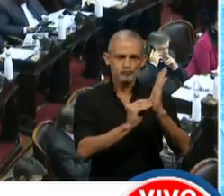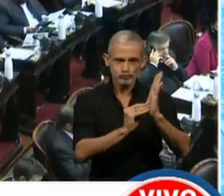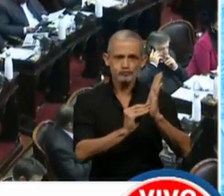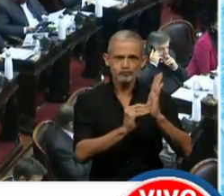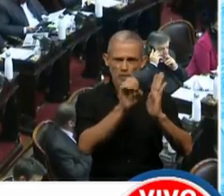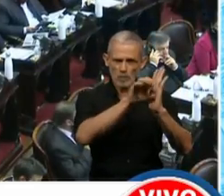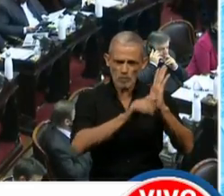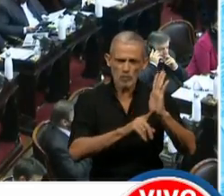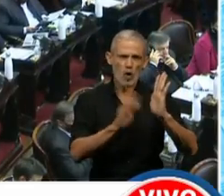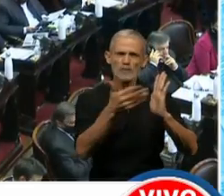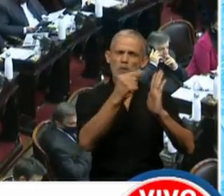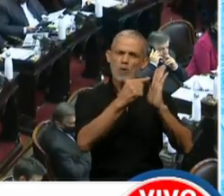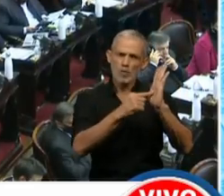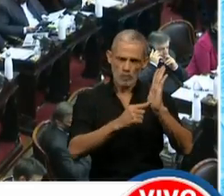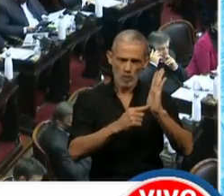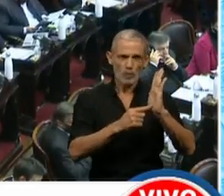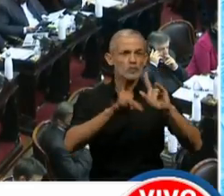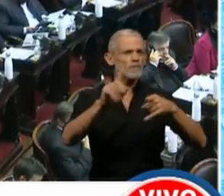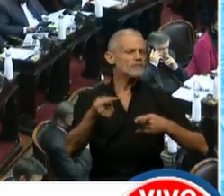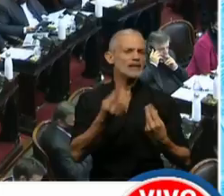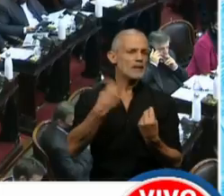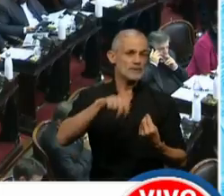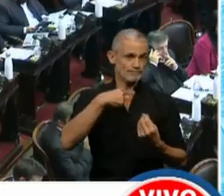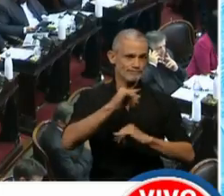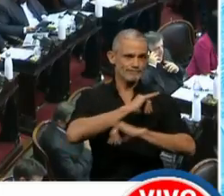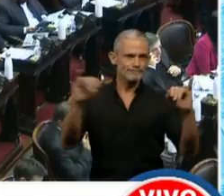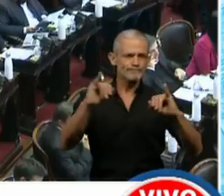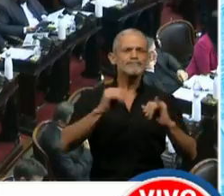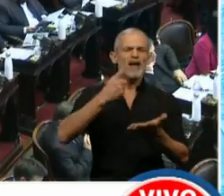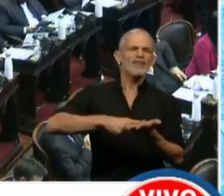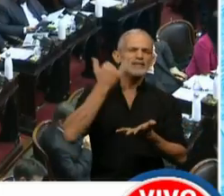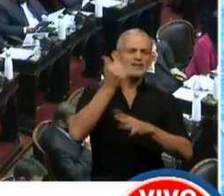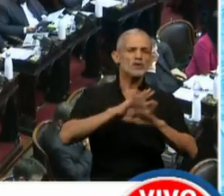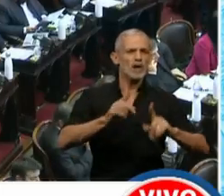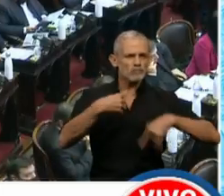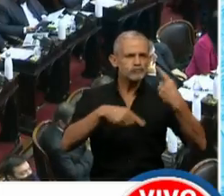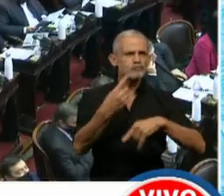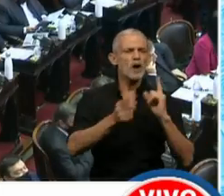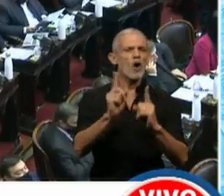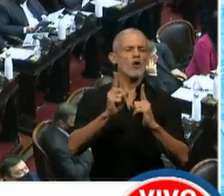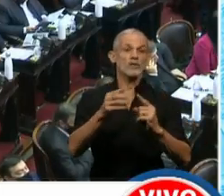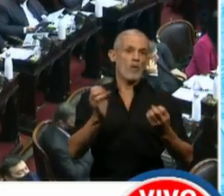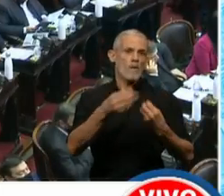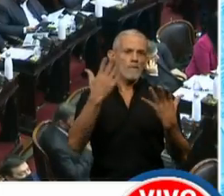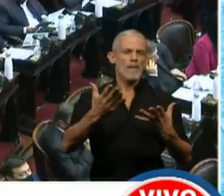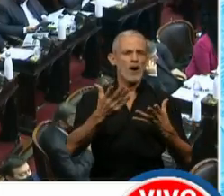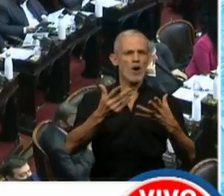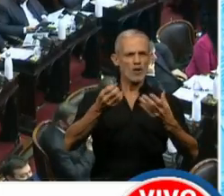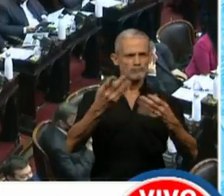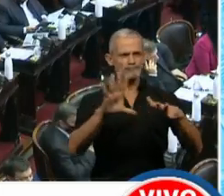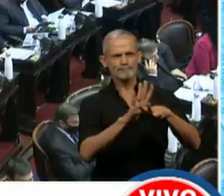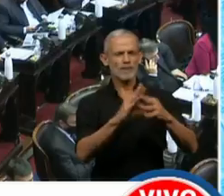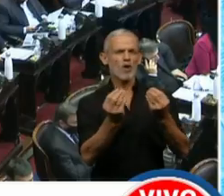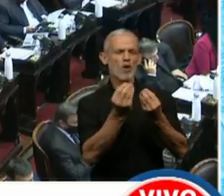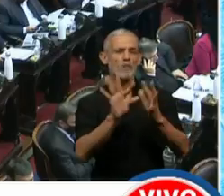mencionadas también se decidió a dar continuidad a una mejor adecuación del